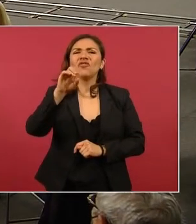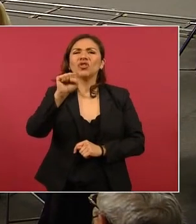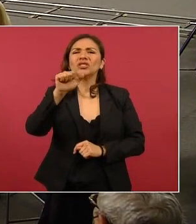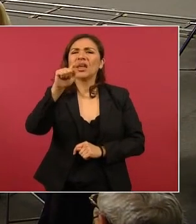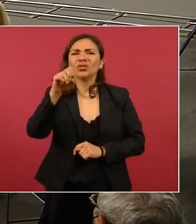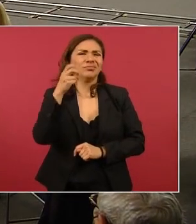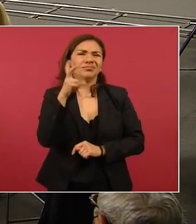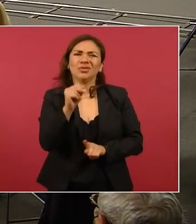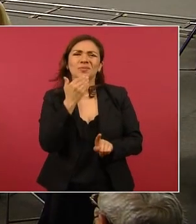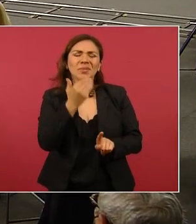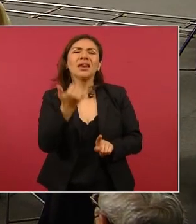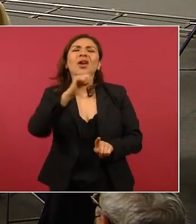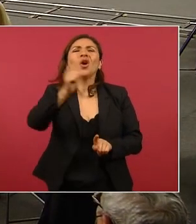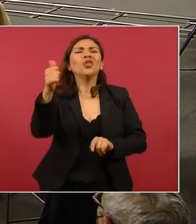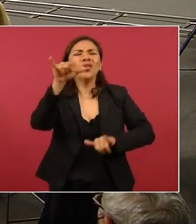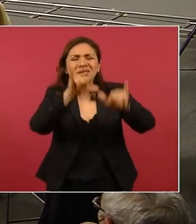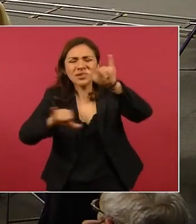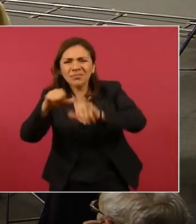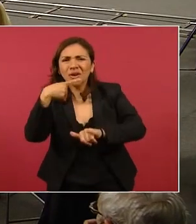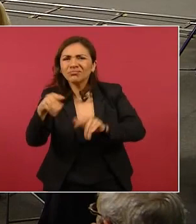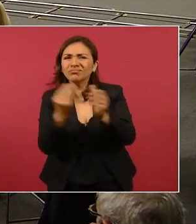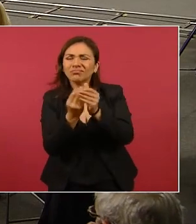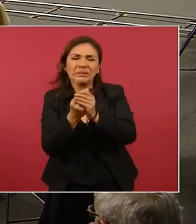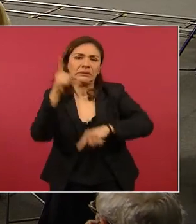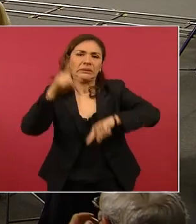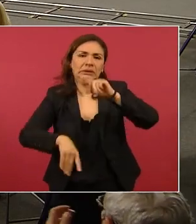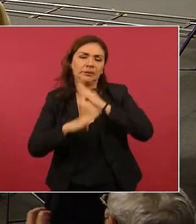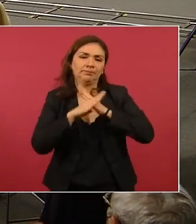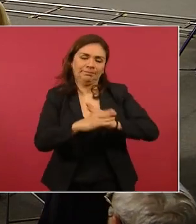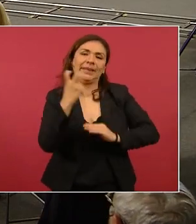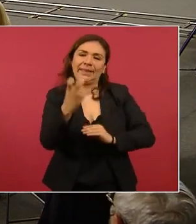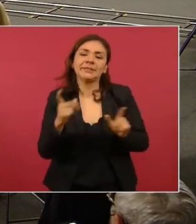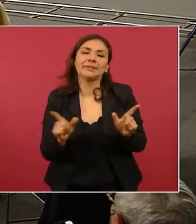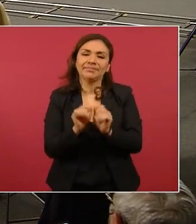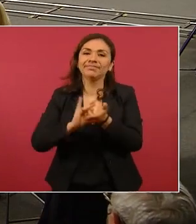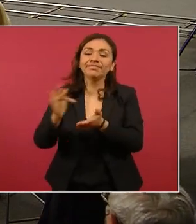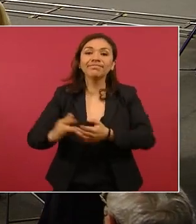el uso de agroquímicos. Es cuanto. Muchas gracias.